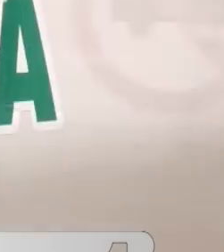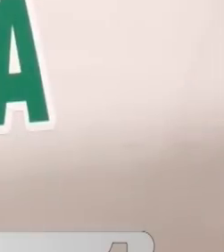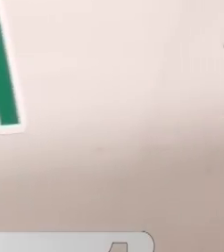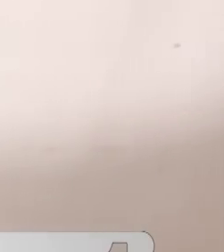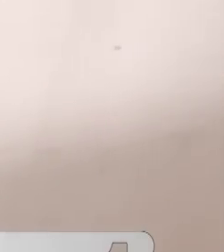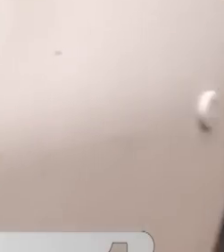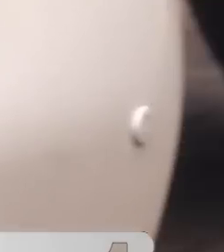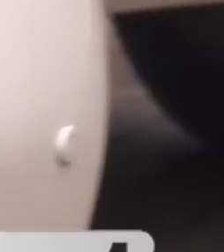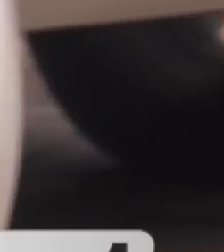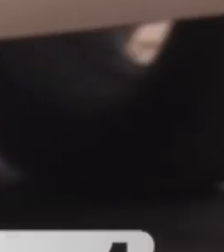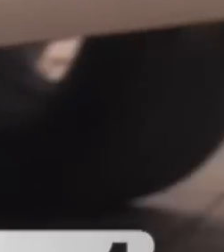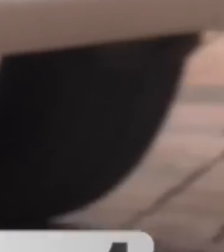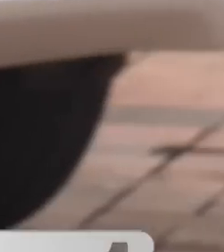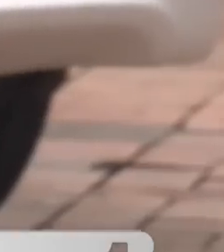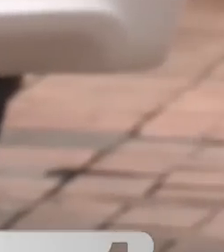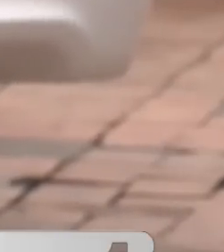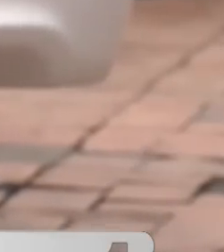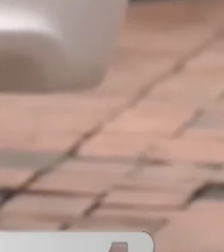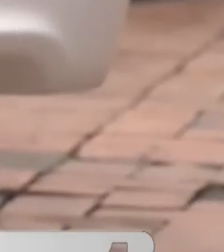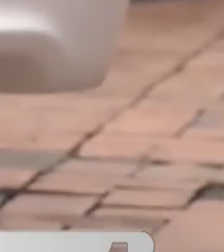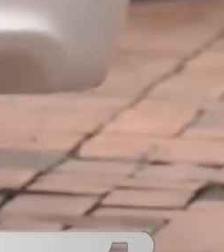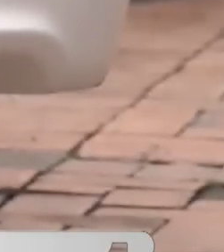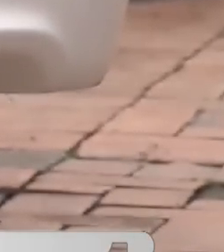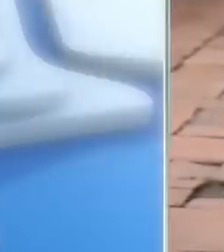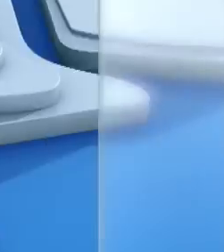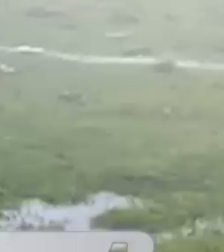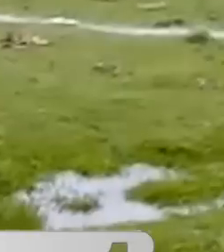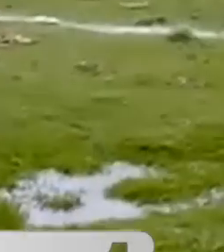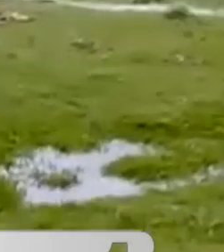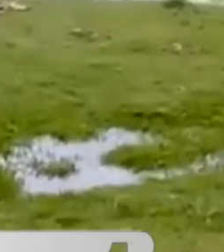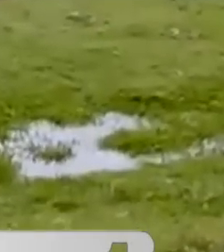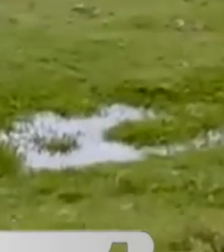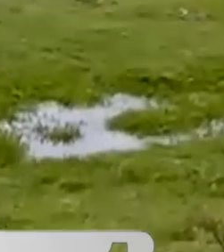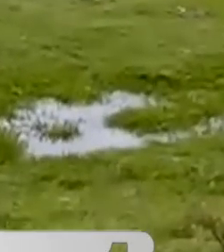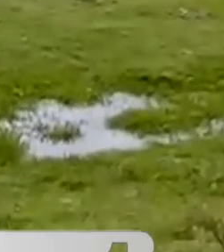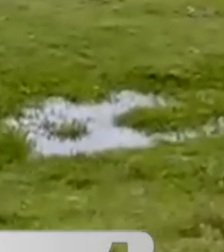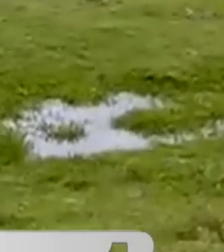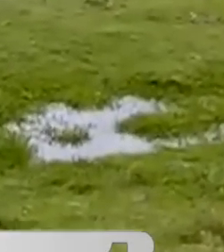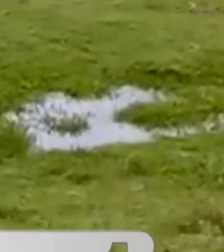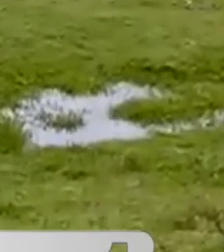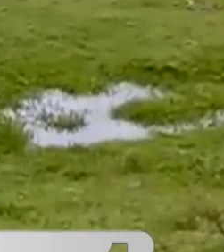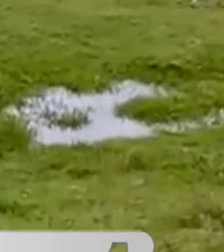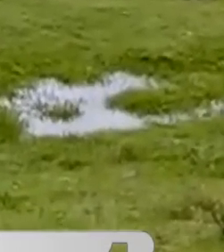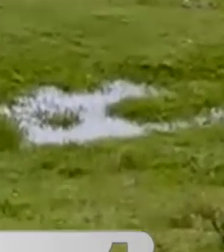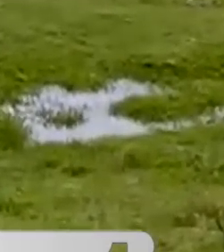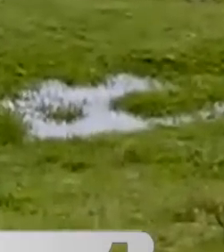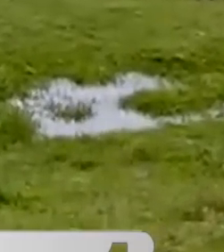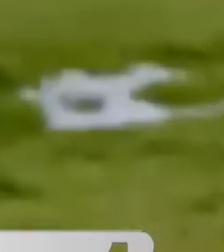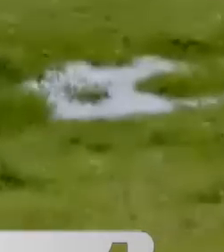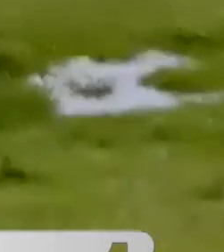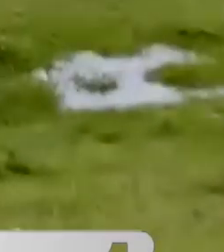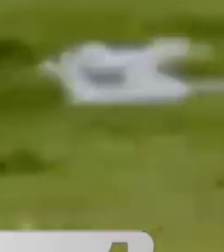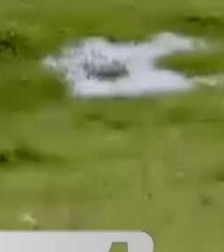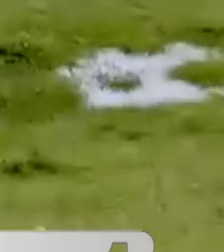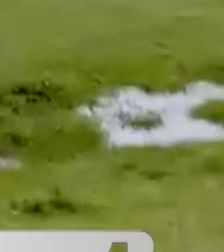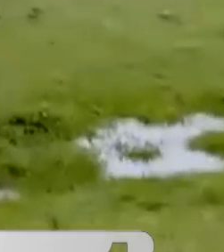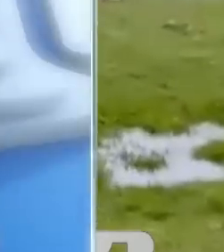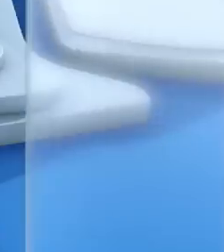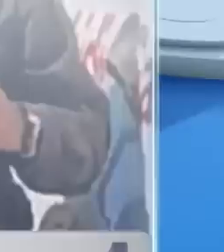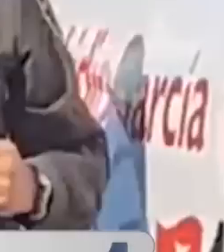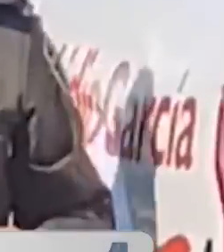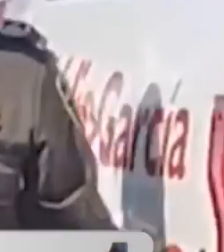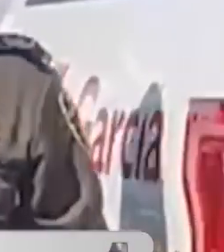contra 17 escuelas de enseñanza de conducción. Helicóptero aterriza de emergencia en Santa Fe de